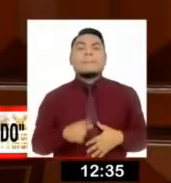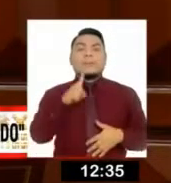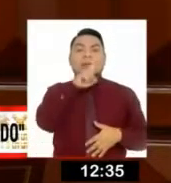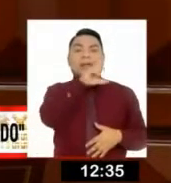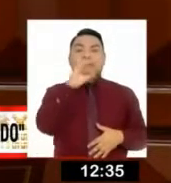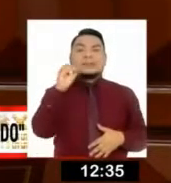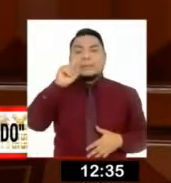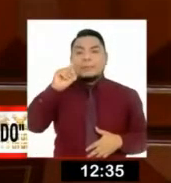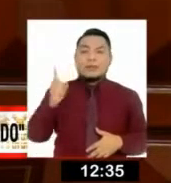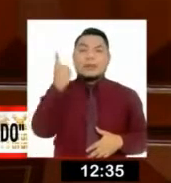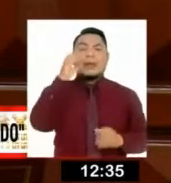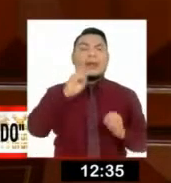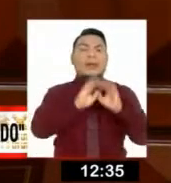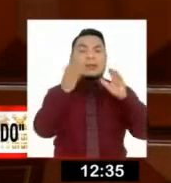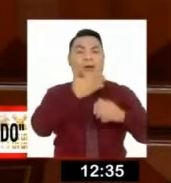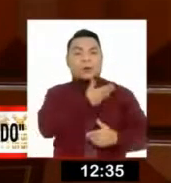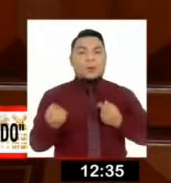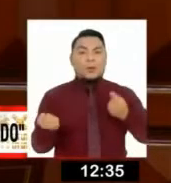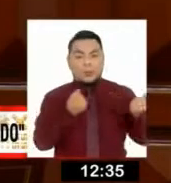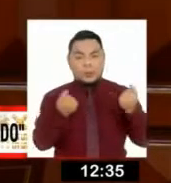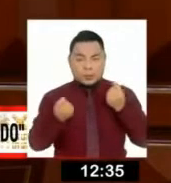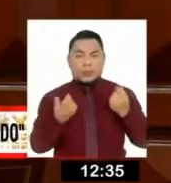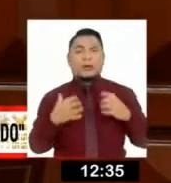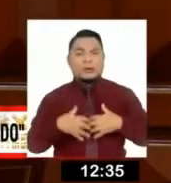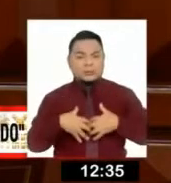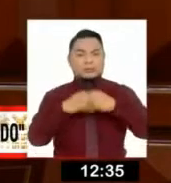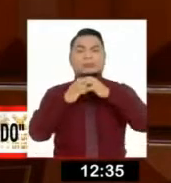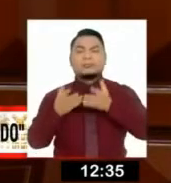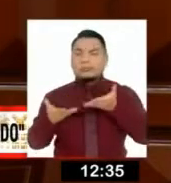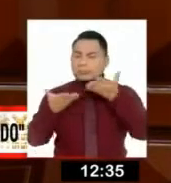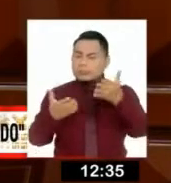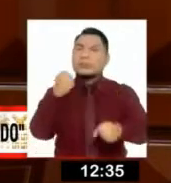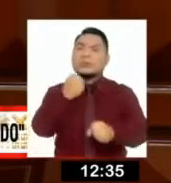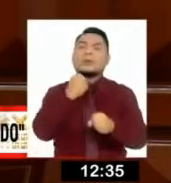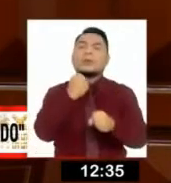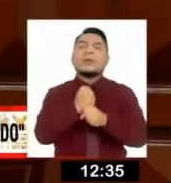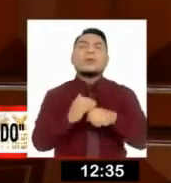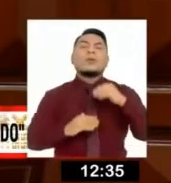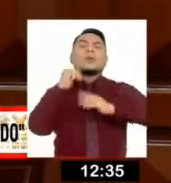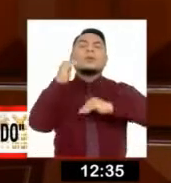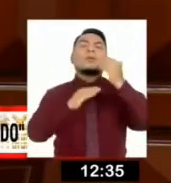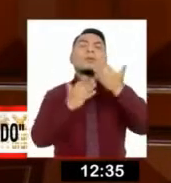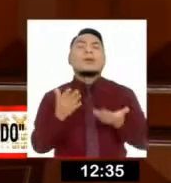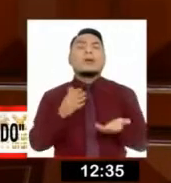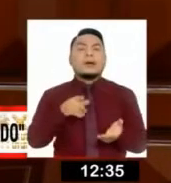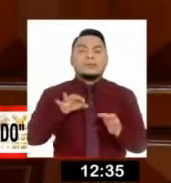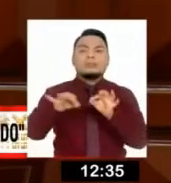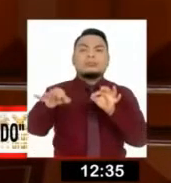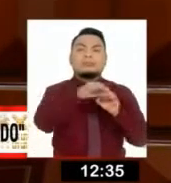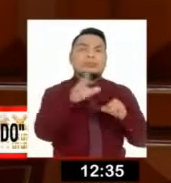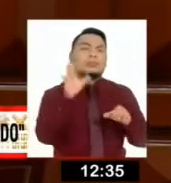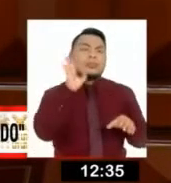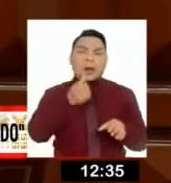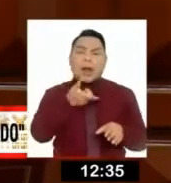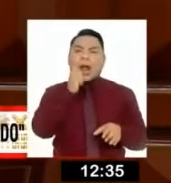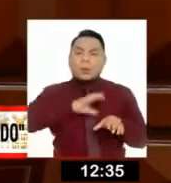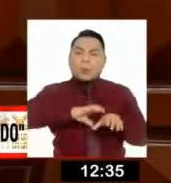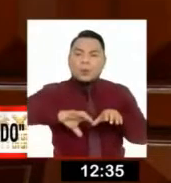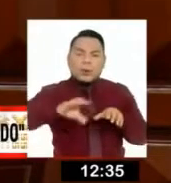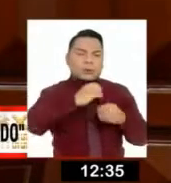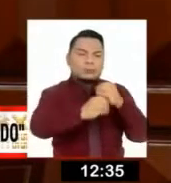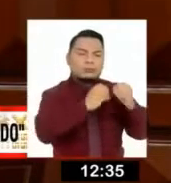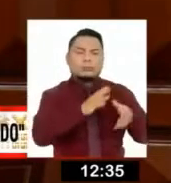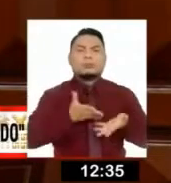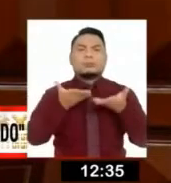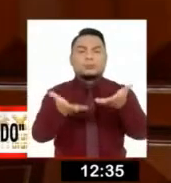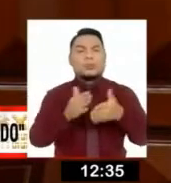primeros días de nuestro gobierno se fortalecerá la ejecución de obras de saneamiento rural sostenibles y de calidad a